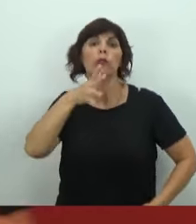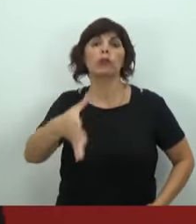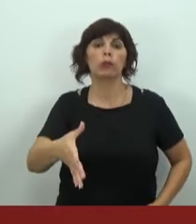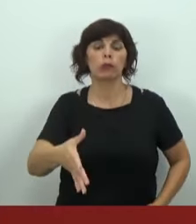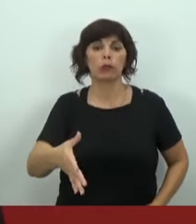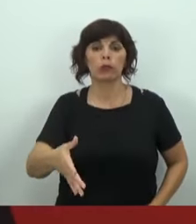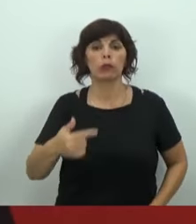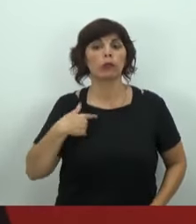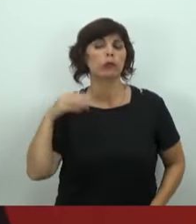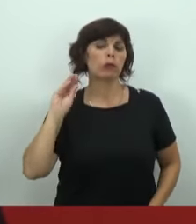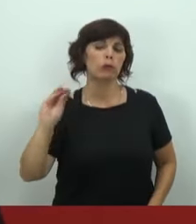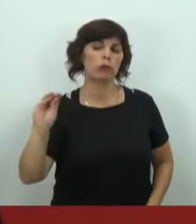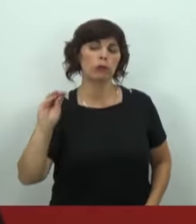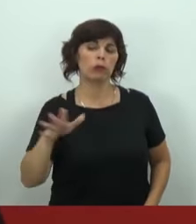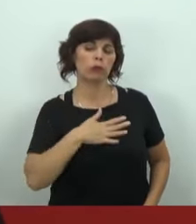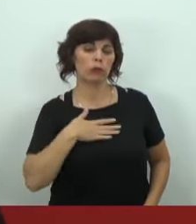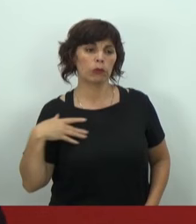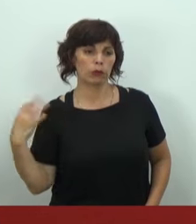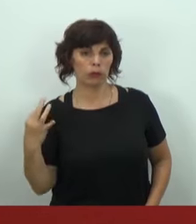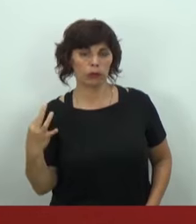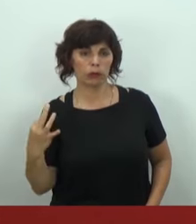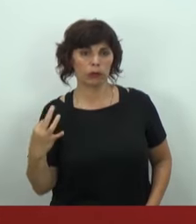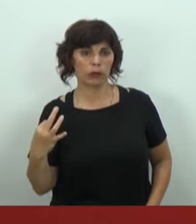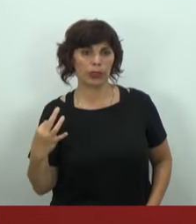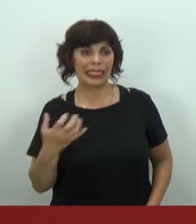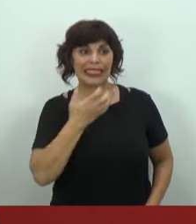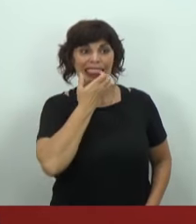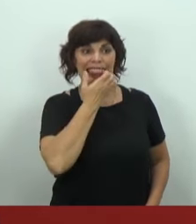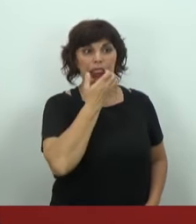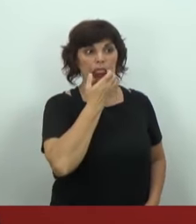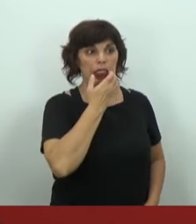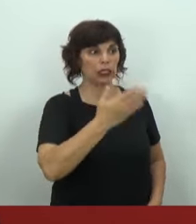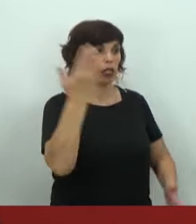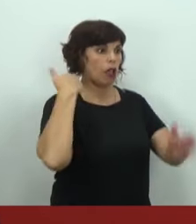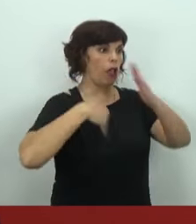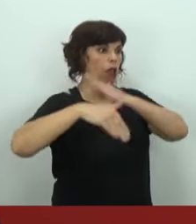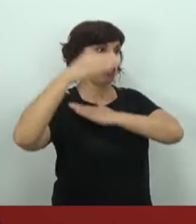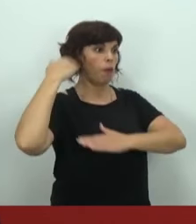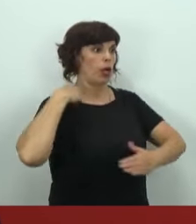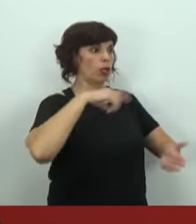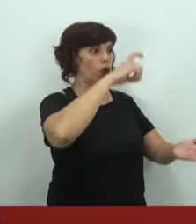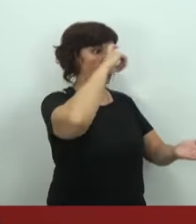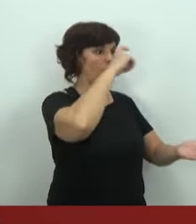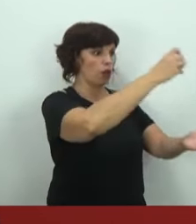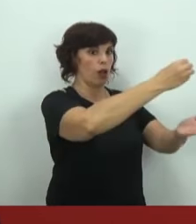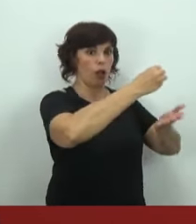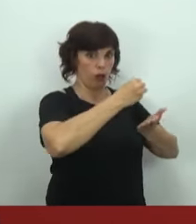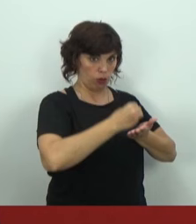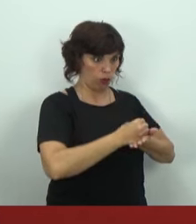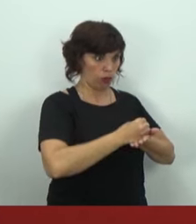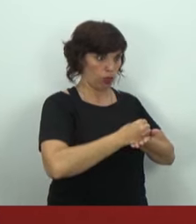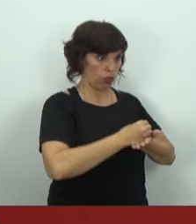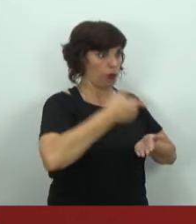Porque quiero preguntar una cosa. Si la sangre de un cordero a una manada de cabezones